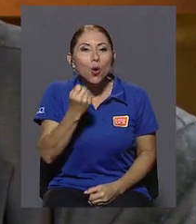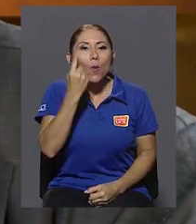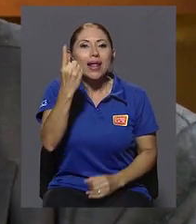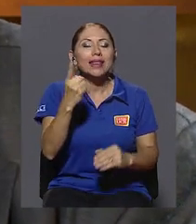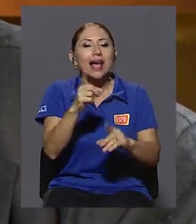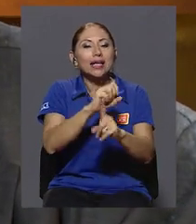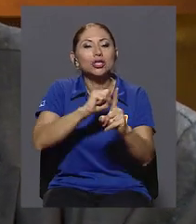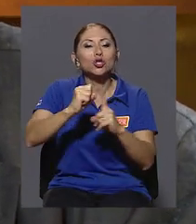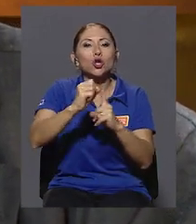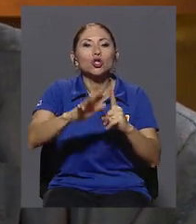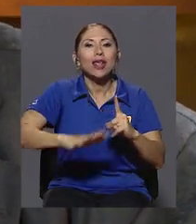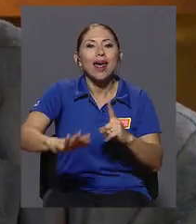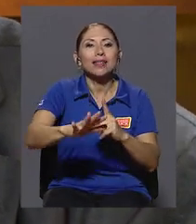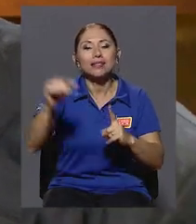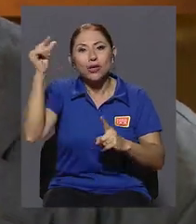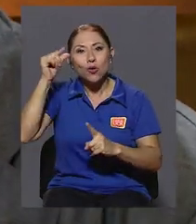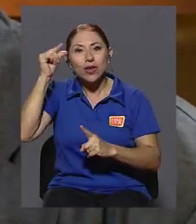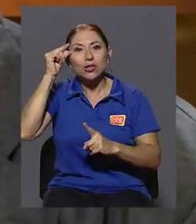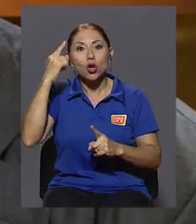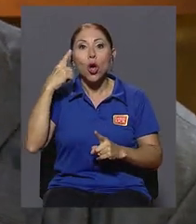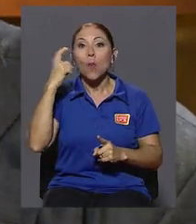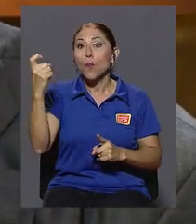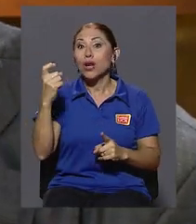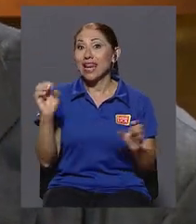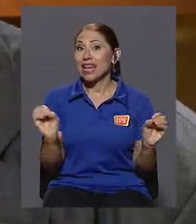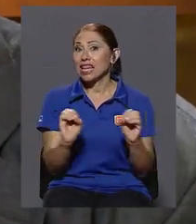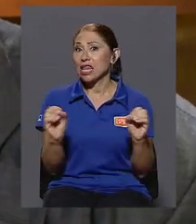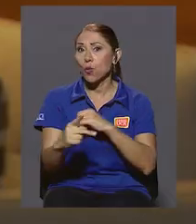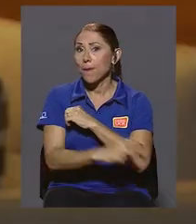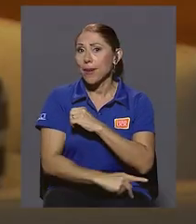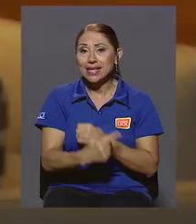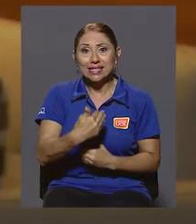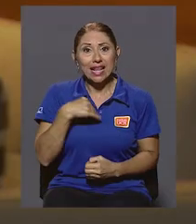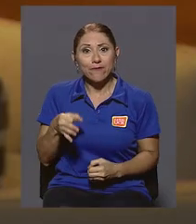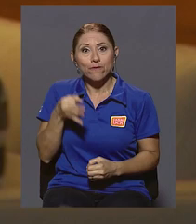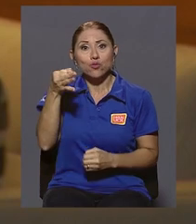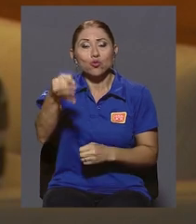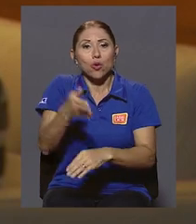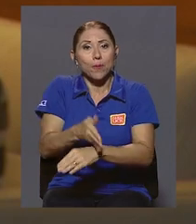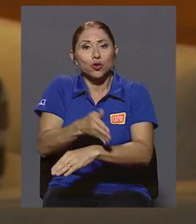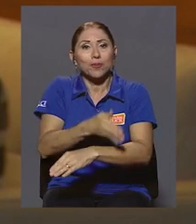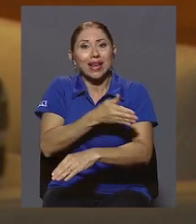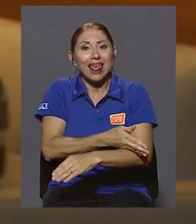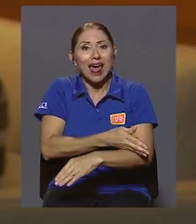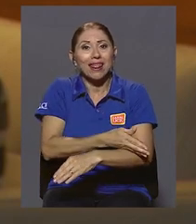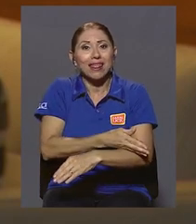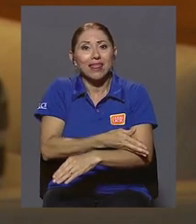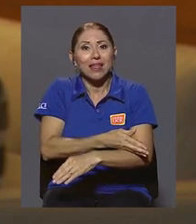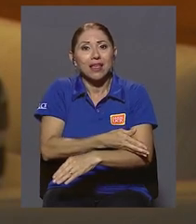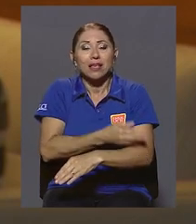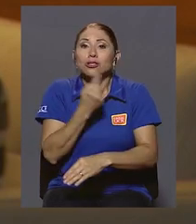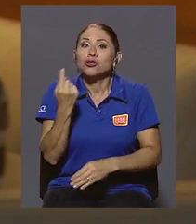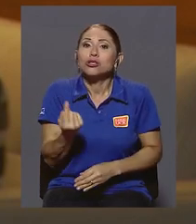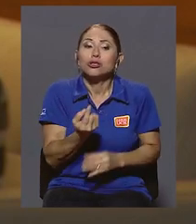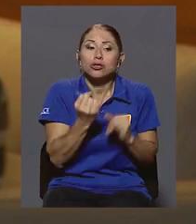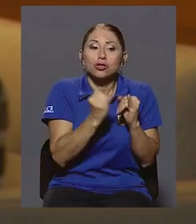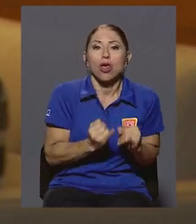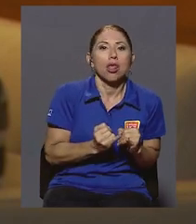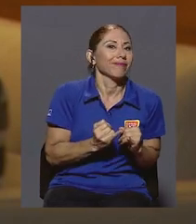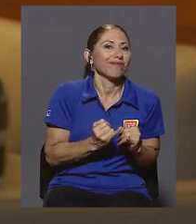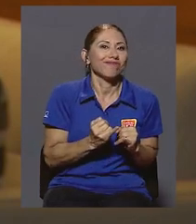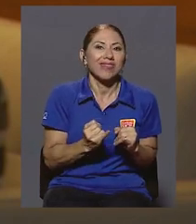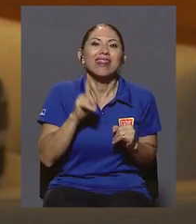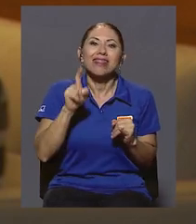sociedades y los gobiernos. Porque no hay un futuro de prosperidad para ningún país de la región si no es